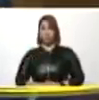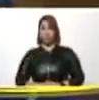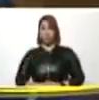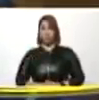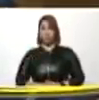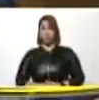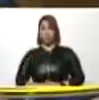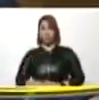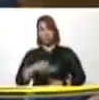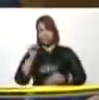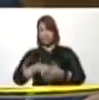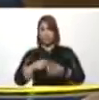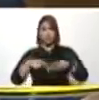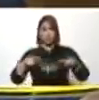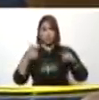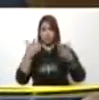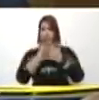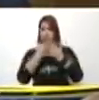sin lugar a dudas,